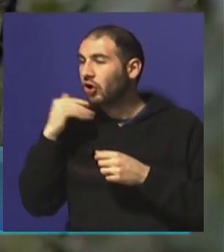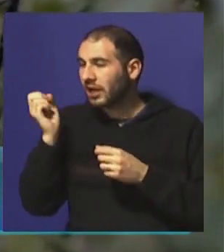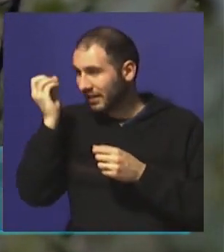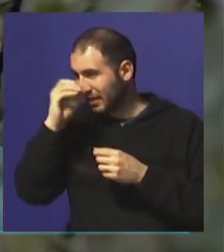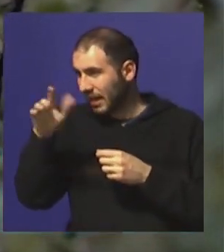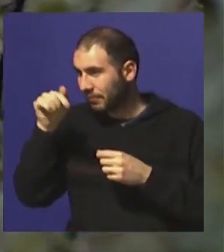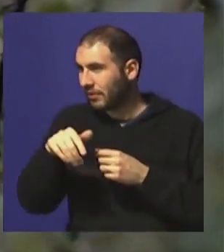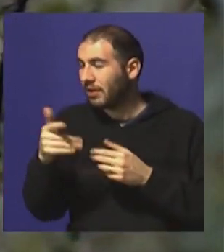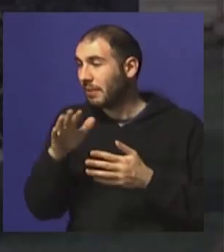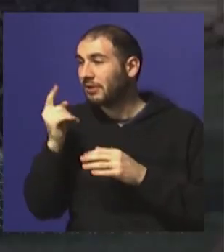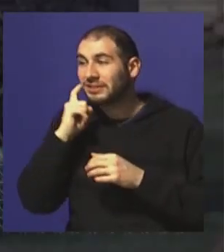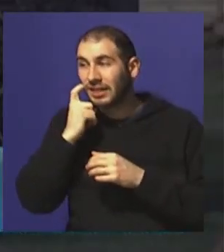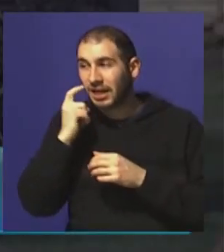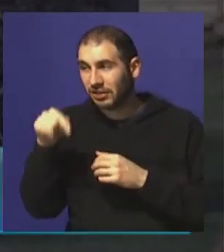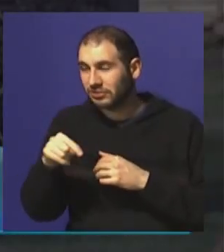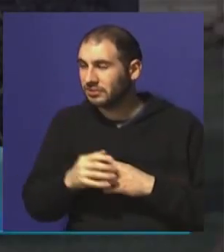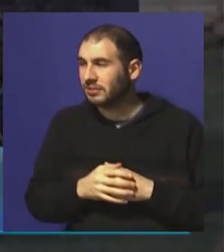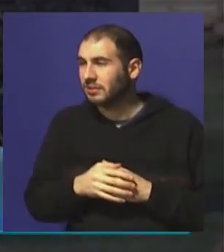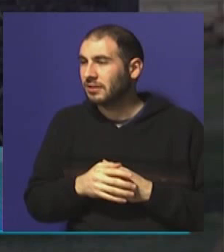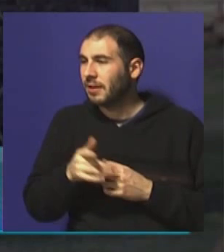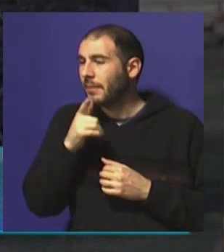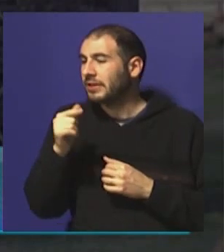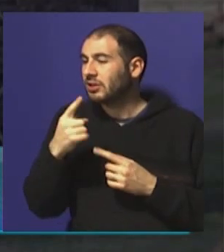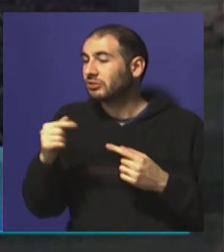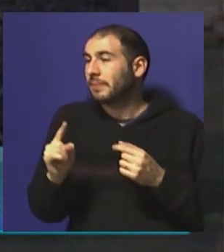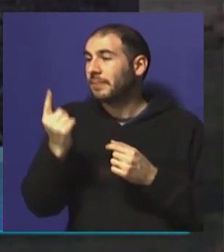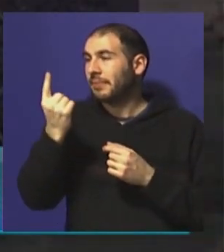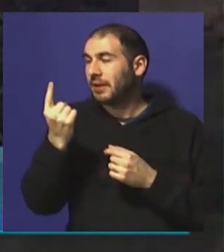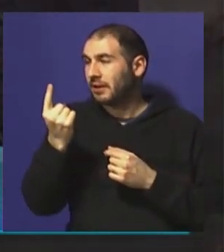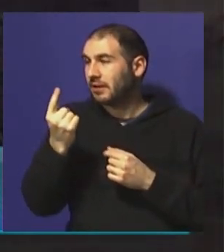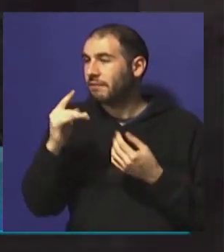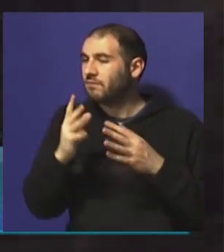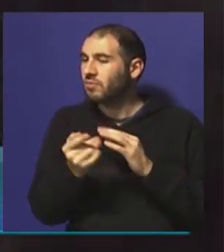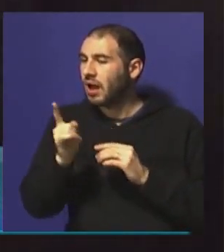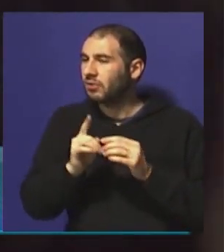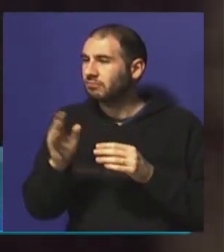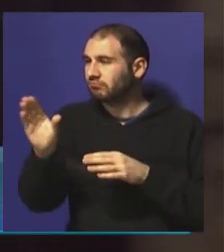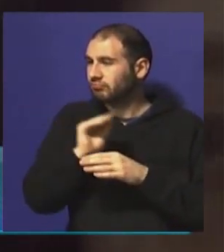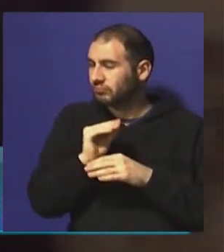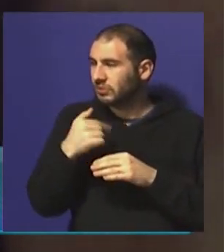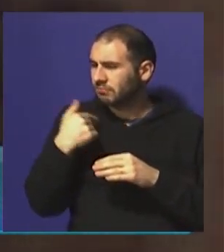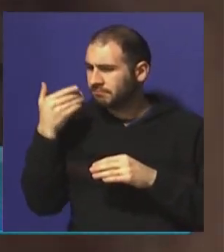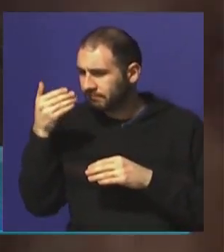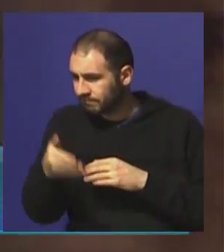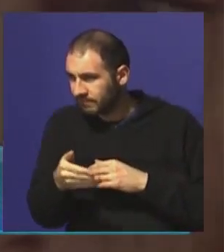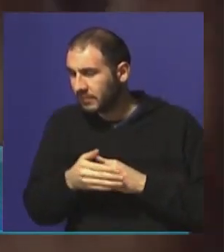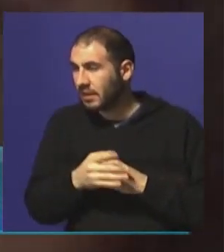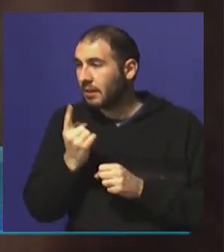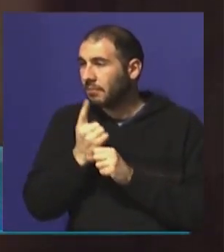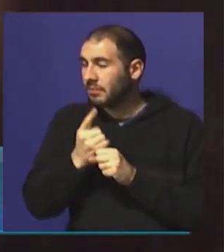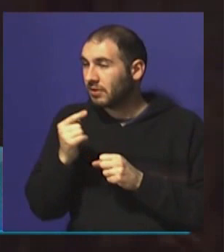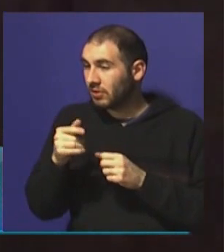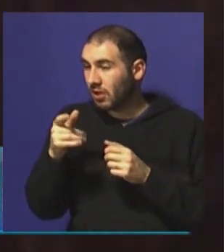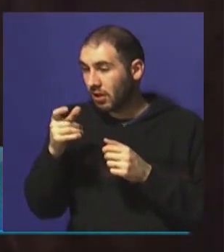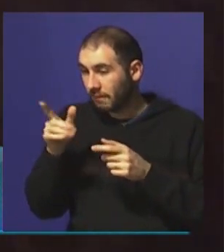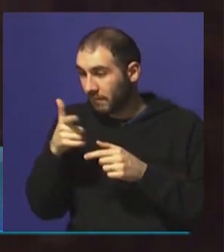ahora es más o menos en Entre Ríos, y esa fue como la primera imagen que de alguna forma tomé, que me acerqué a él, que primero quería filmarlo a él,